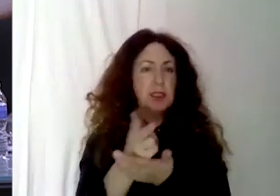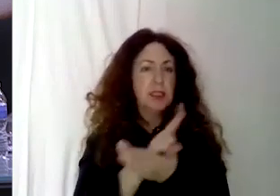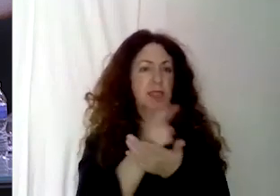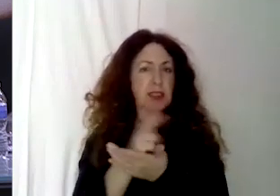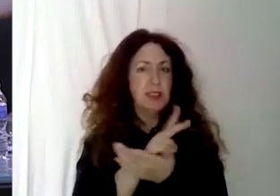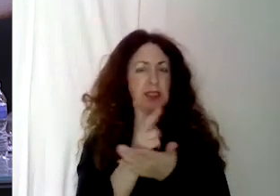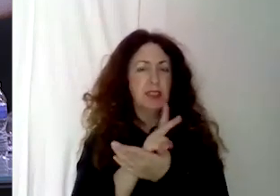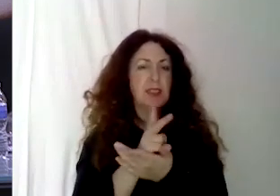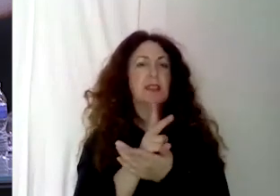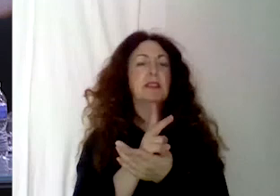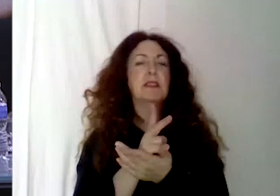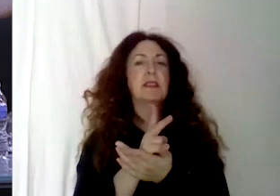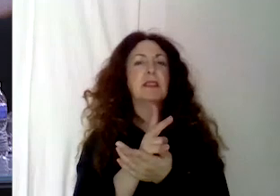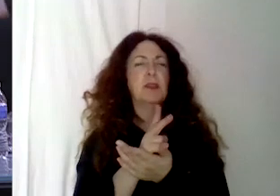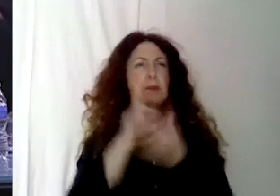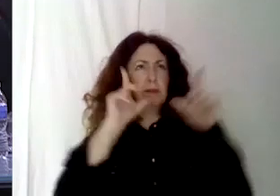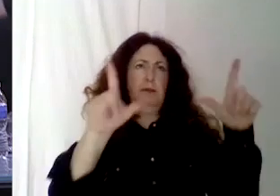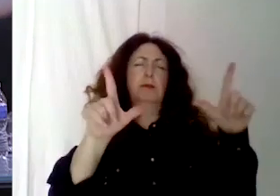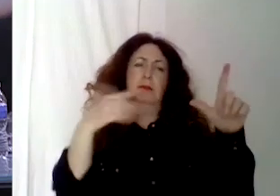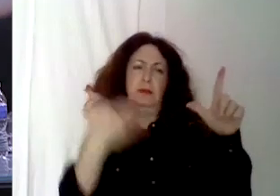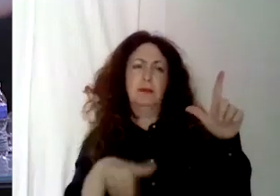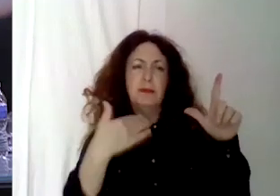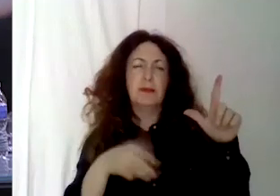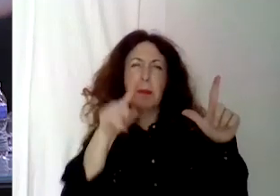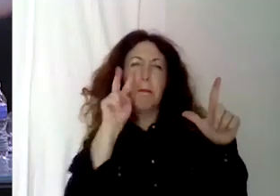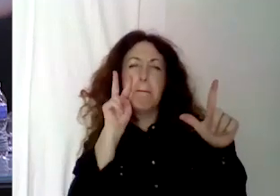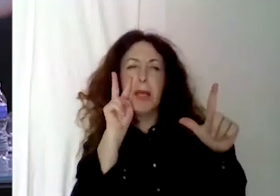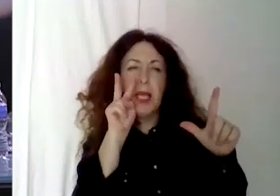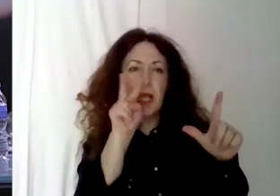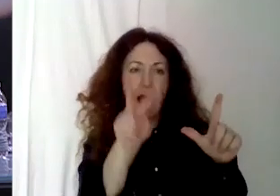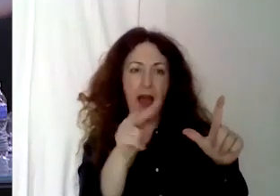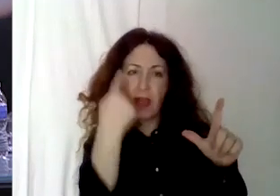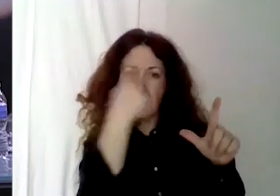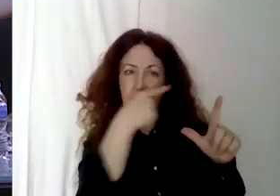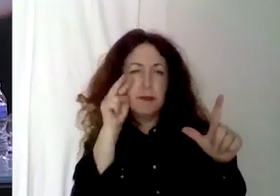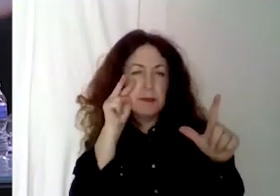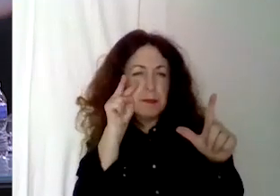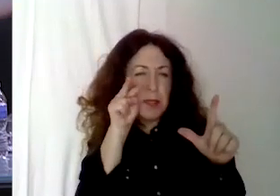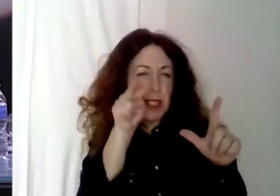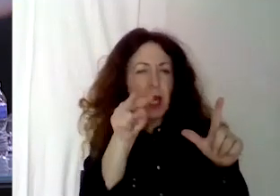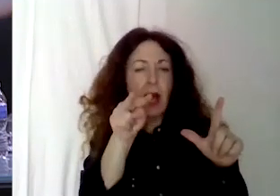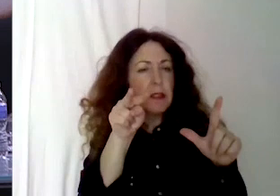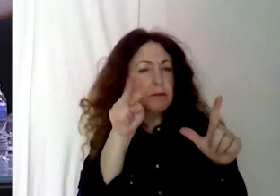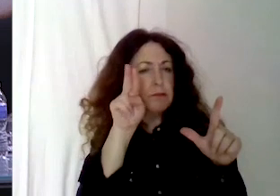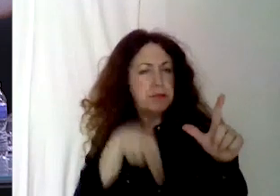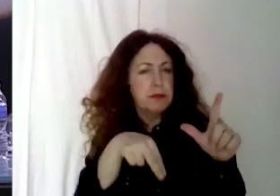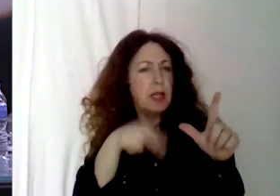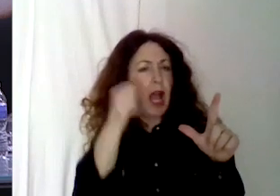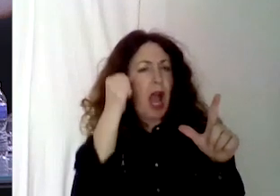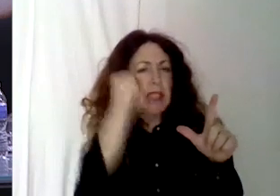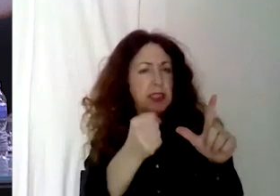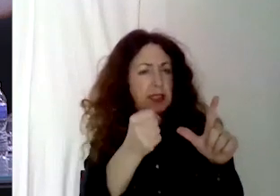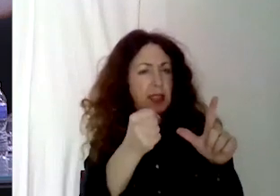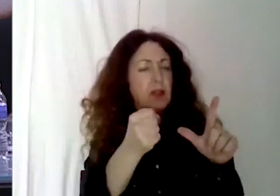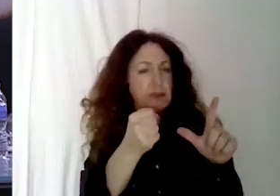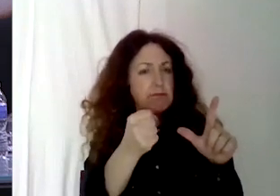hasta prohibido. ¿Qué nos quiere decir con esa mirada del auténtico asesino? ¿Qué nos quiere